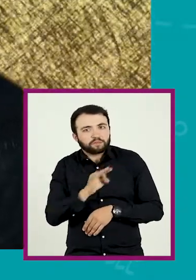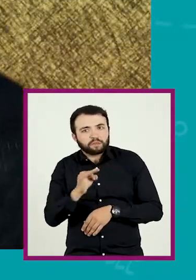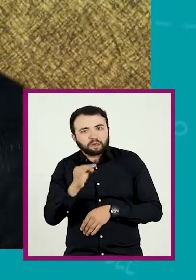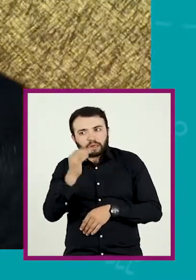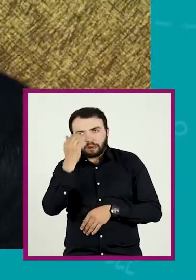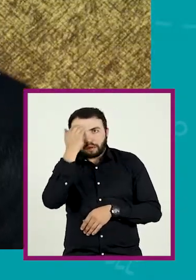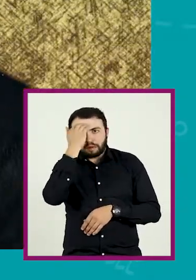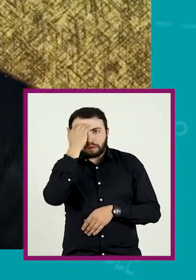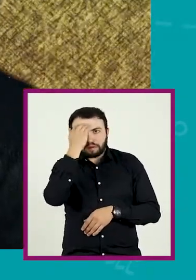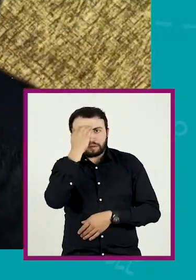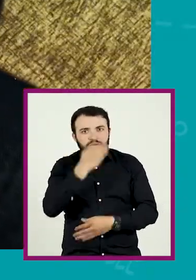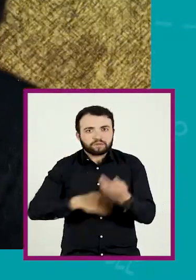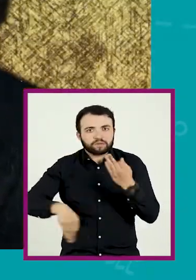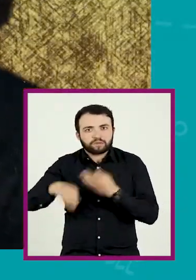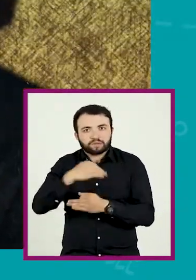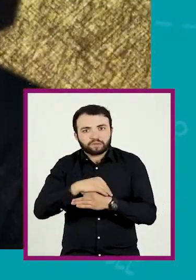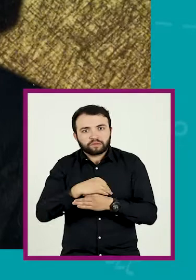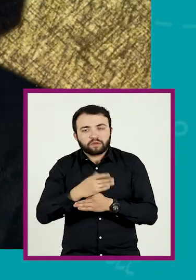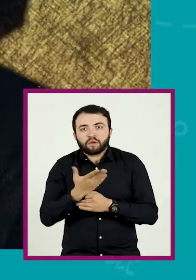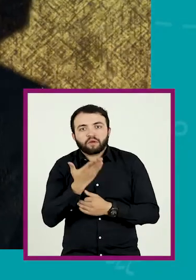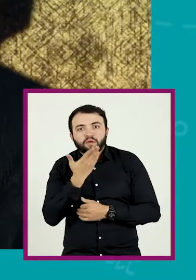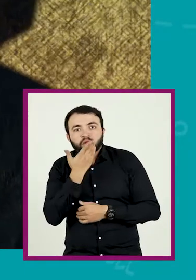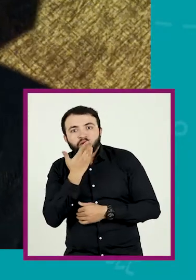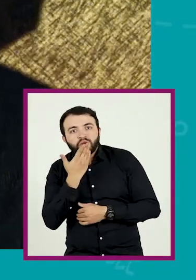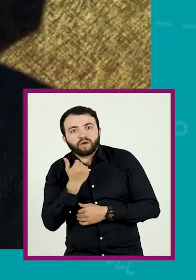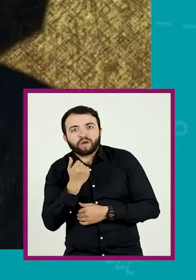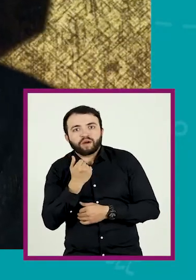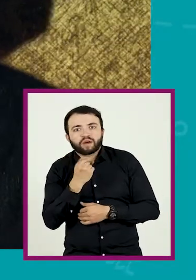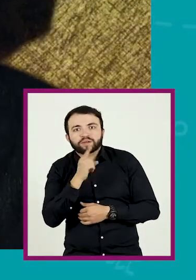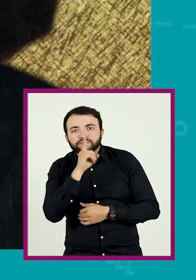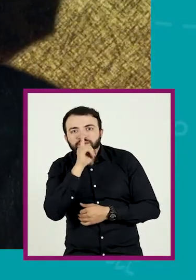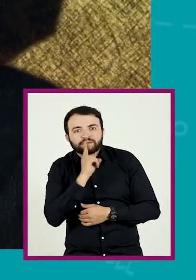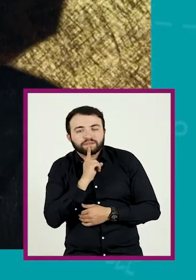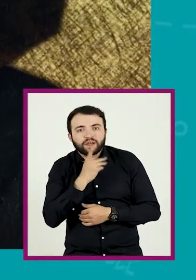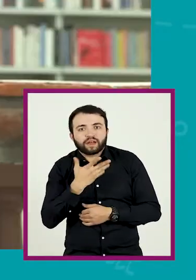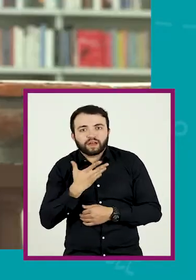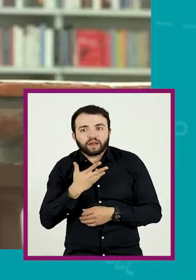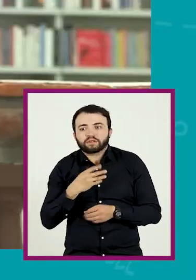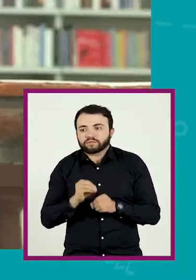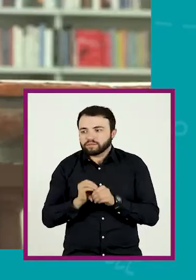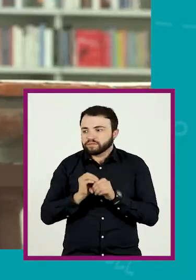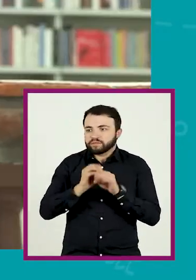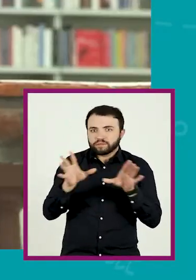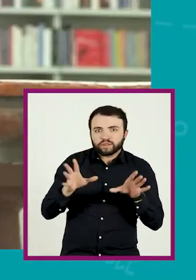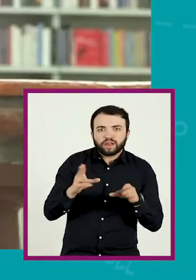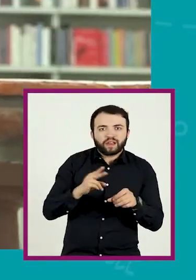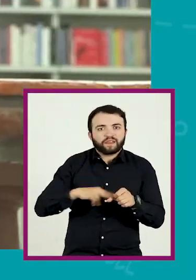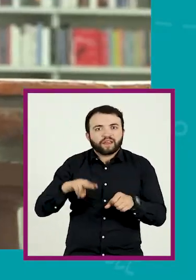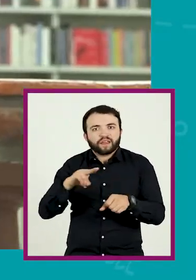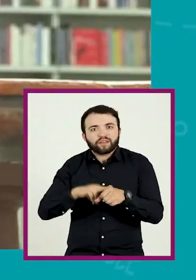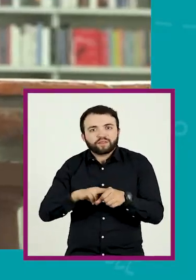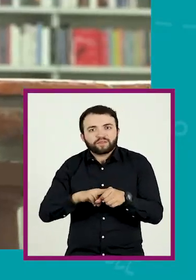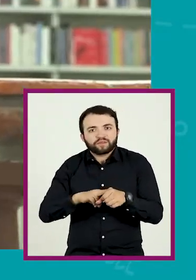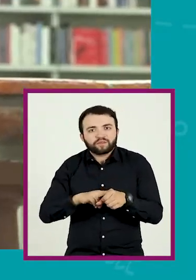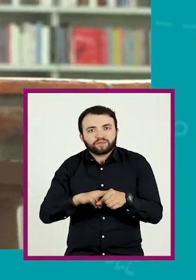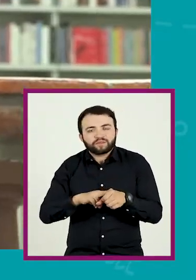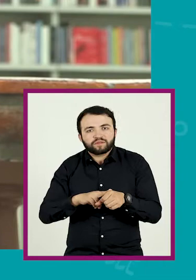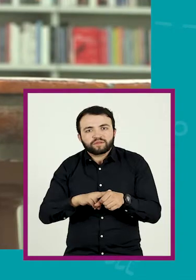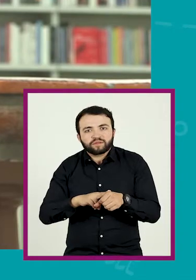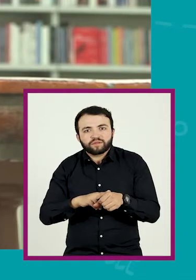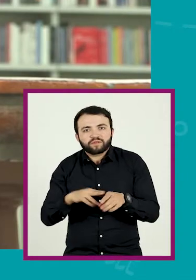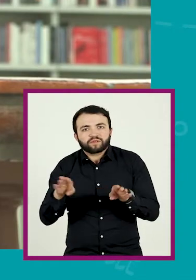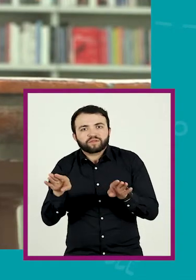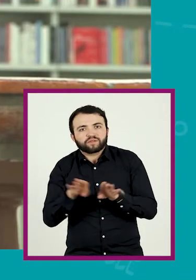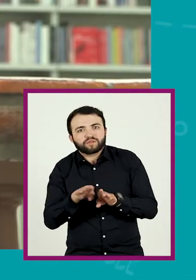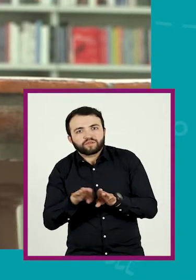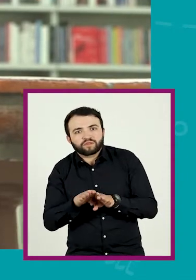Spinoza es que se puede conocer absolutamente todo. Todos los secretos de la naturaleza pueden ser conocidos únicamente a través